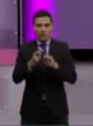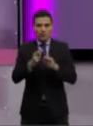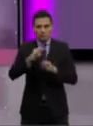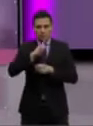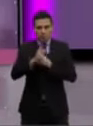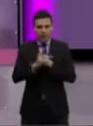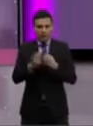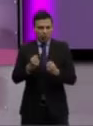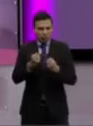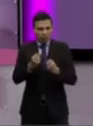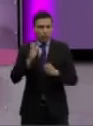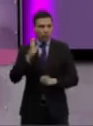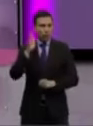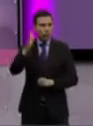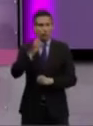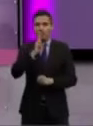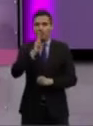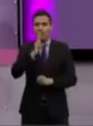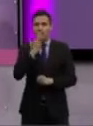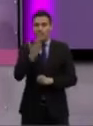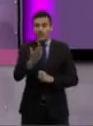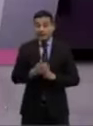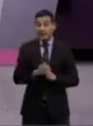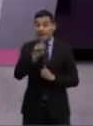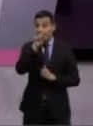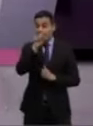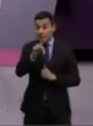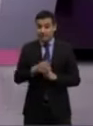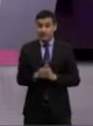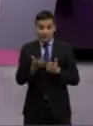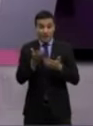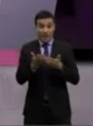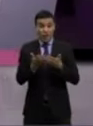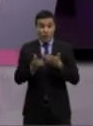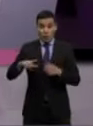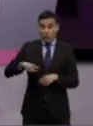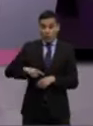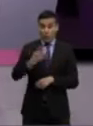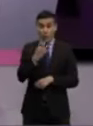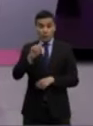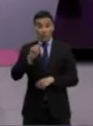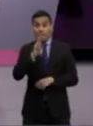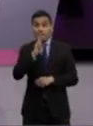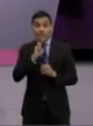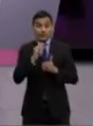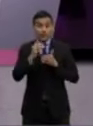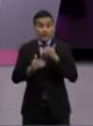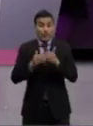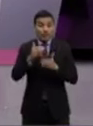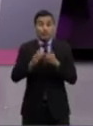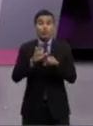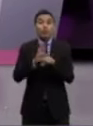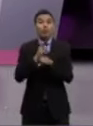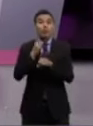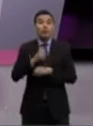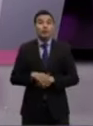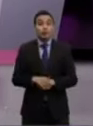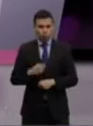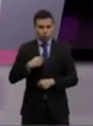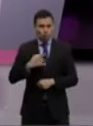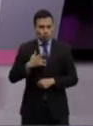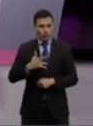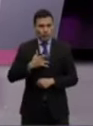garantizado su futuro. También estamos transitando en el gobierno de la 4T porque yo me siento parte de este